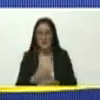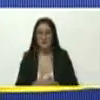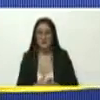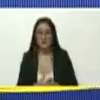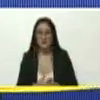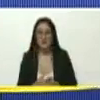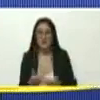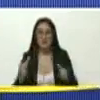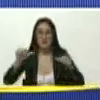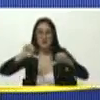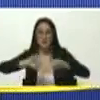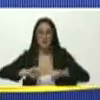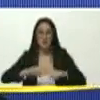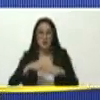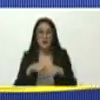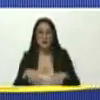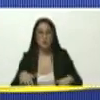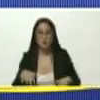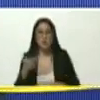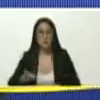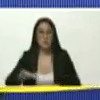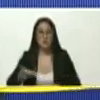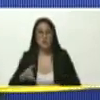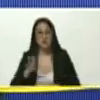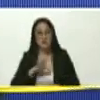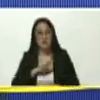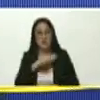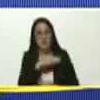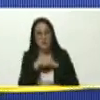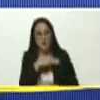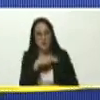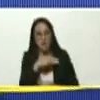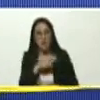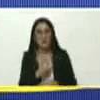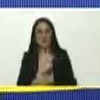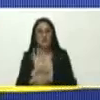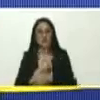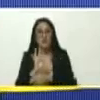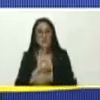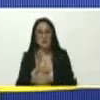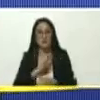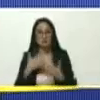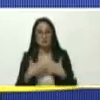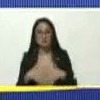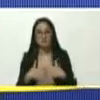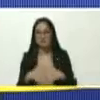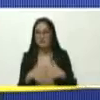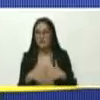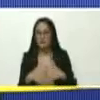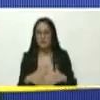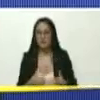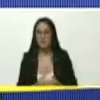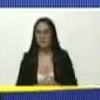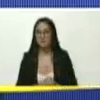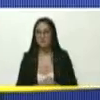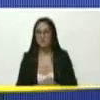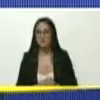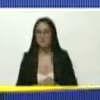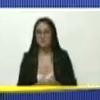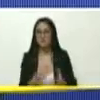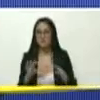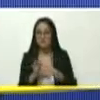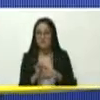que destruyó la estructura fundamental de la moral y del funcionamiento de nuestra industria. Y de la mano